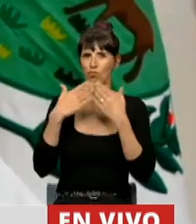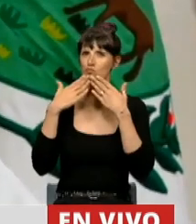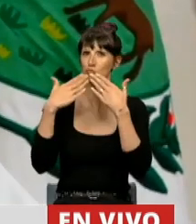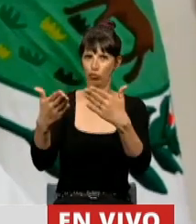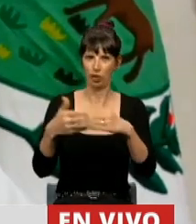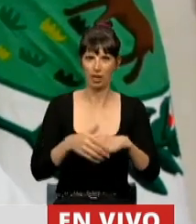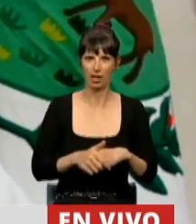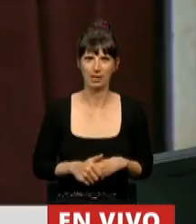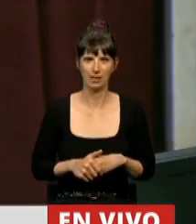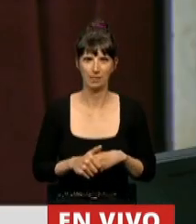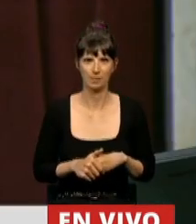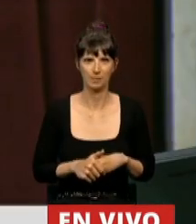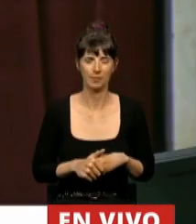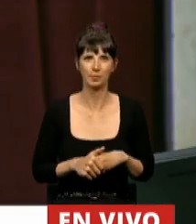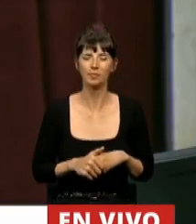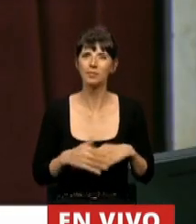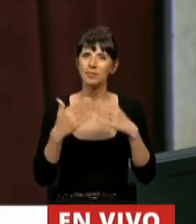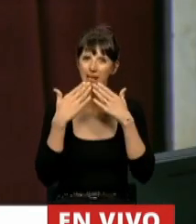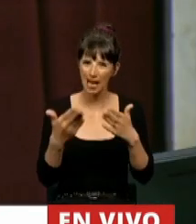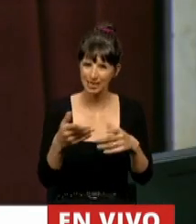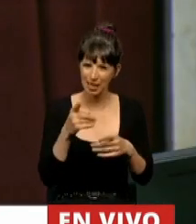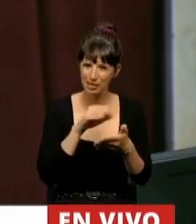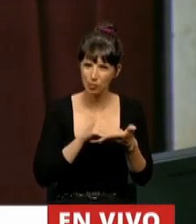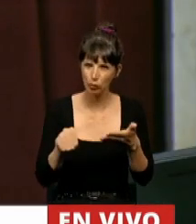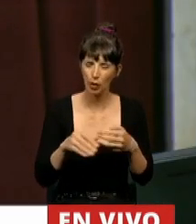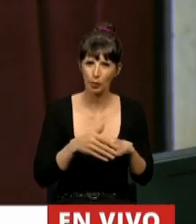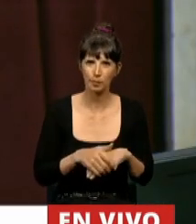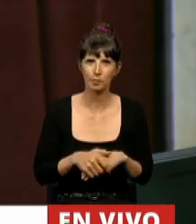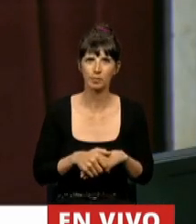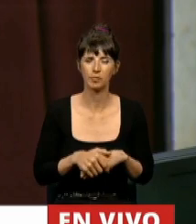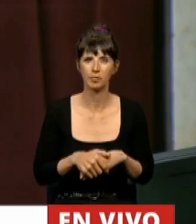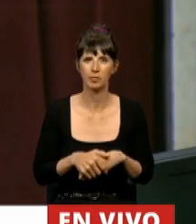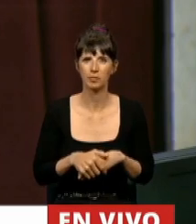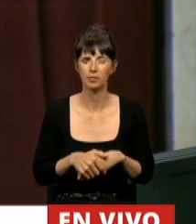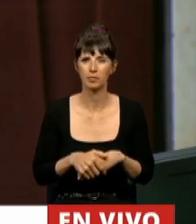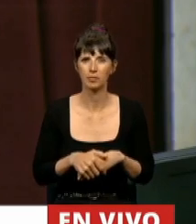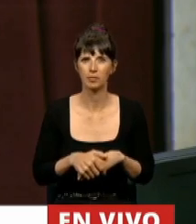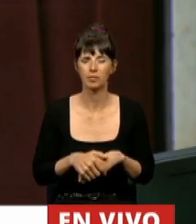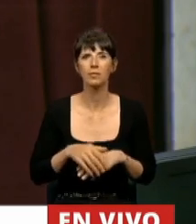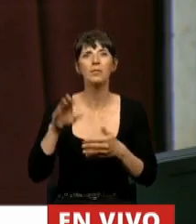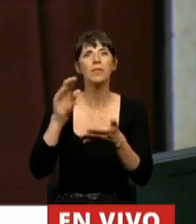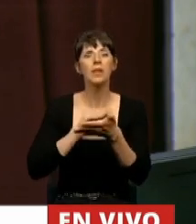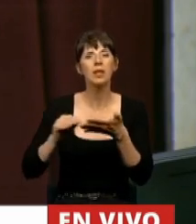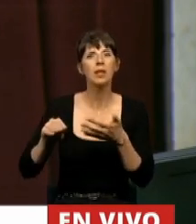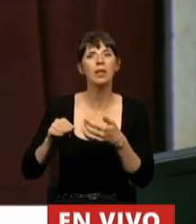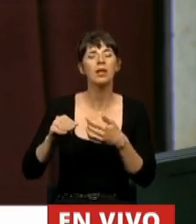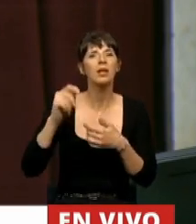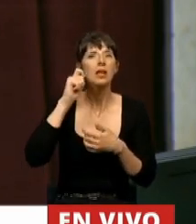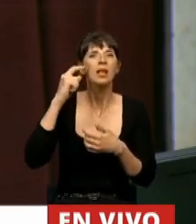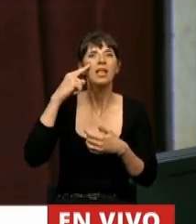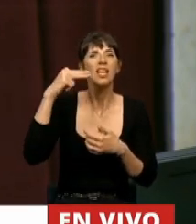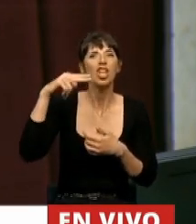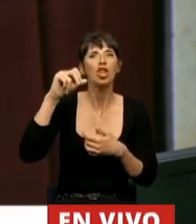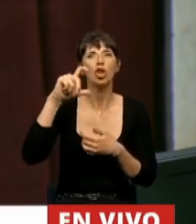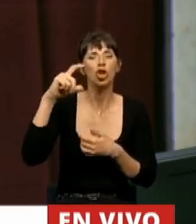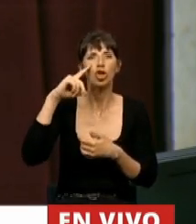presidente Gracias diputado Carlos Ponce la diputada Silvana ginio para homenajear